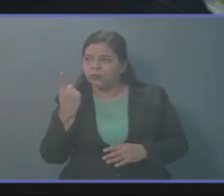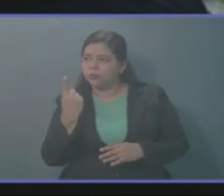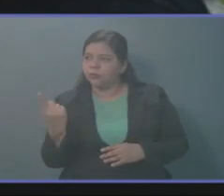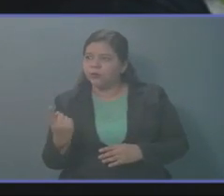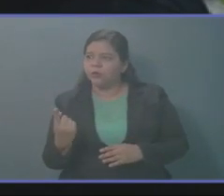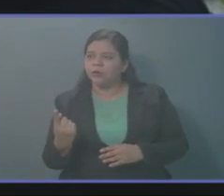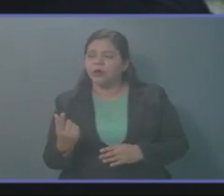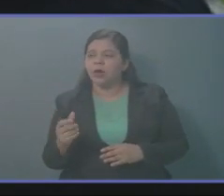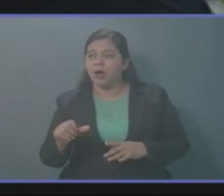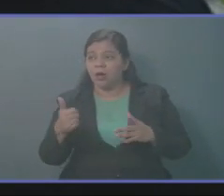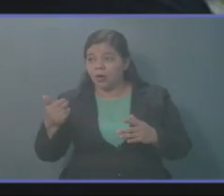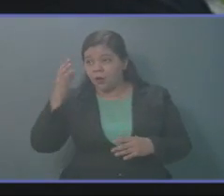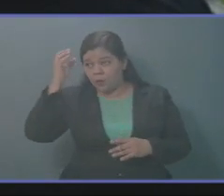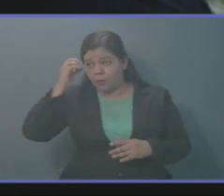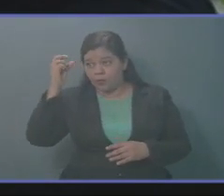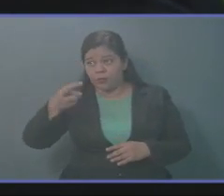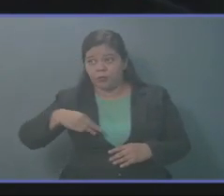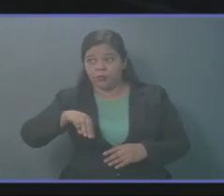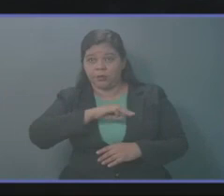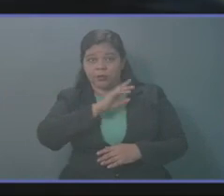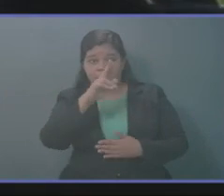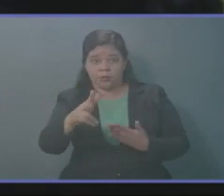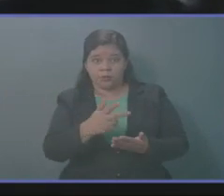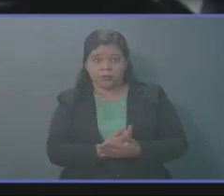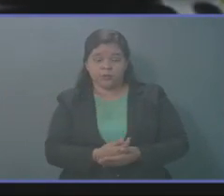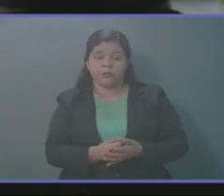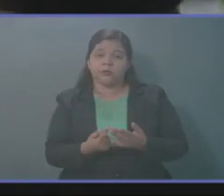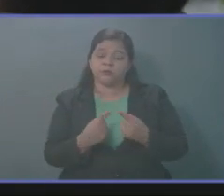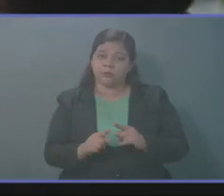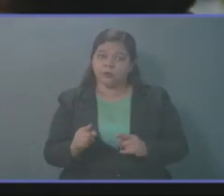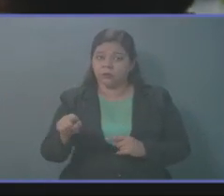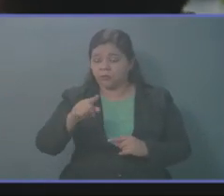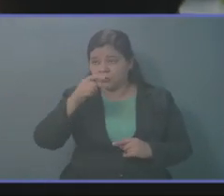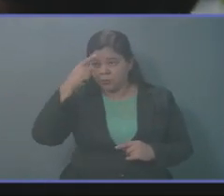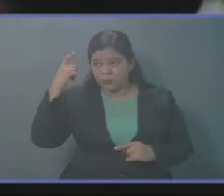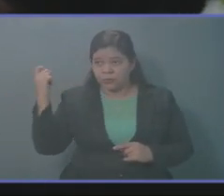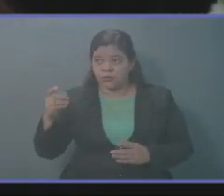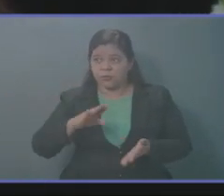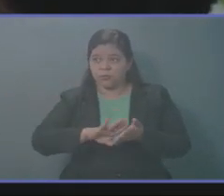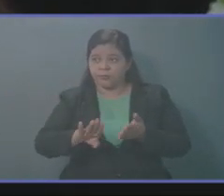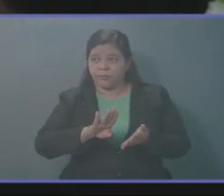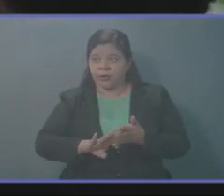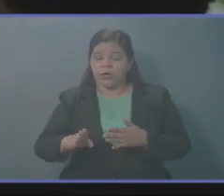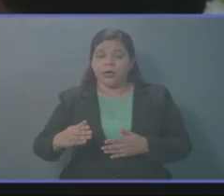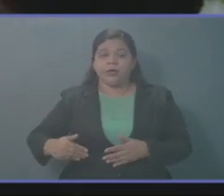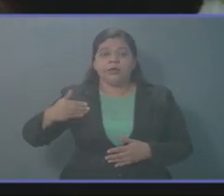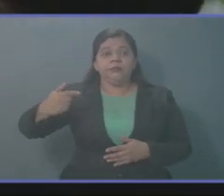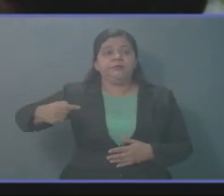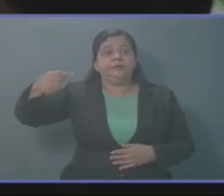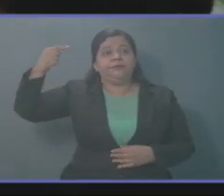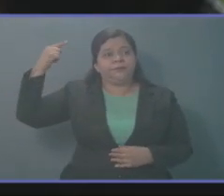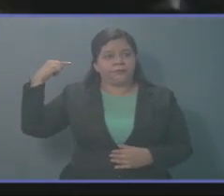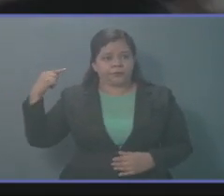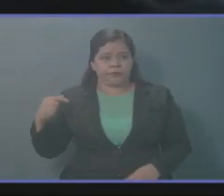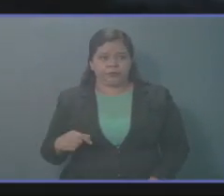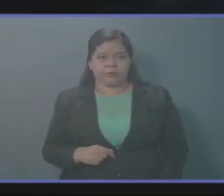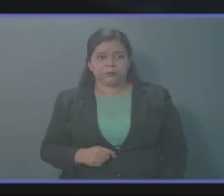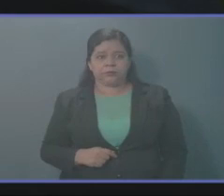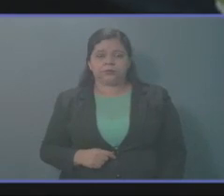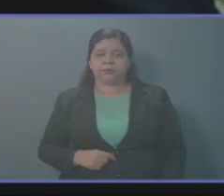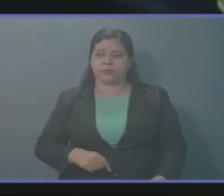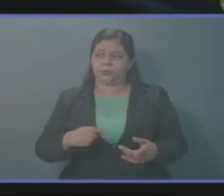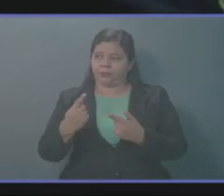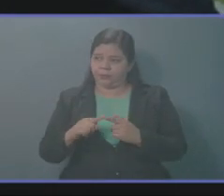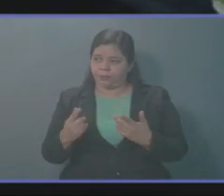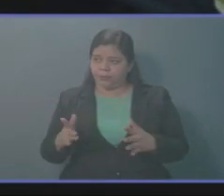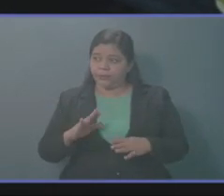alguna opinión del ministro de Hacienda. Pero hay que recordar que están pagando lo que ganaron el año pasado. El pago también,